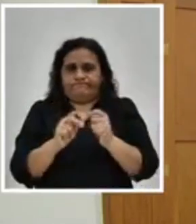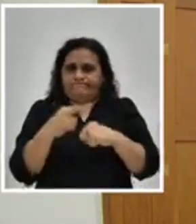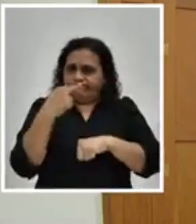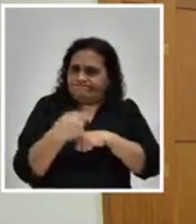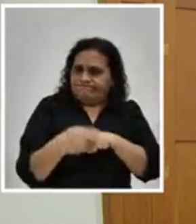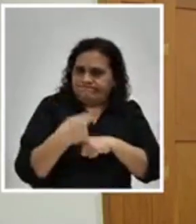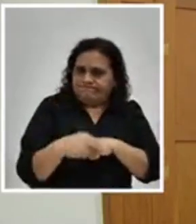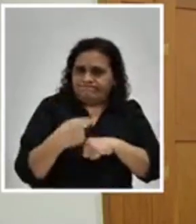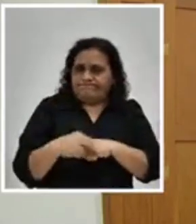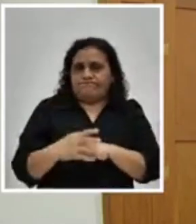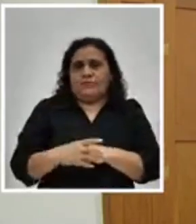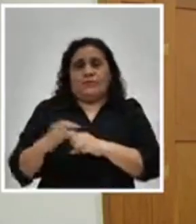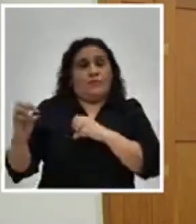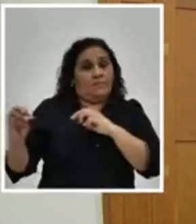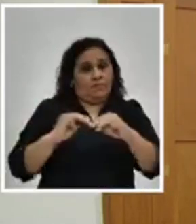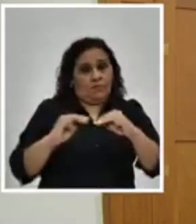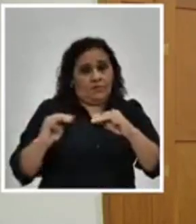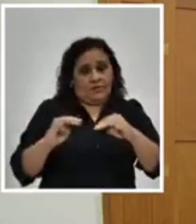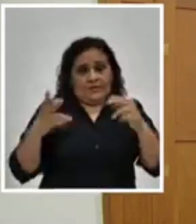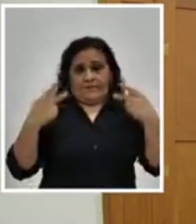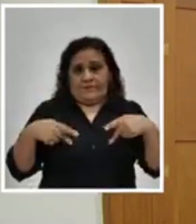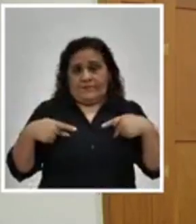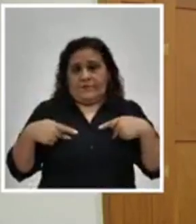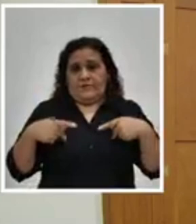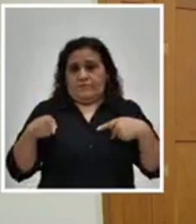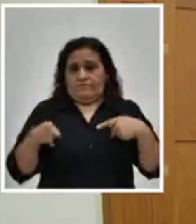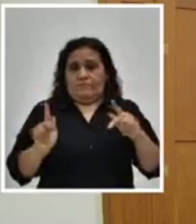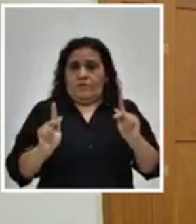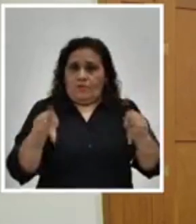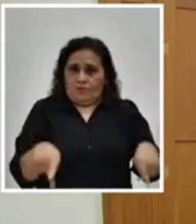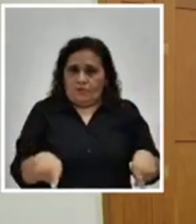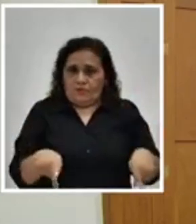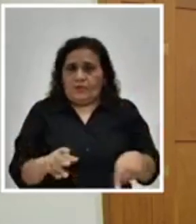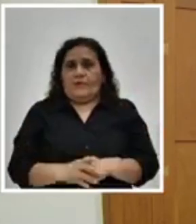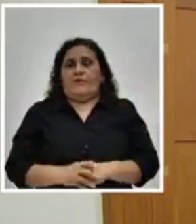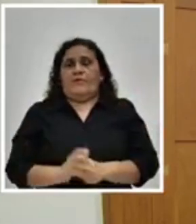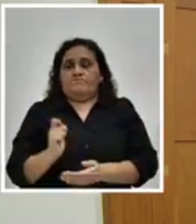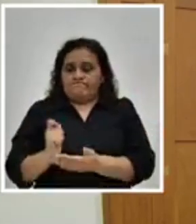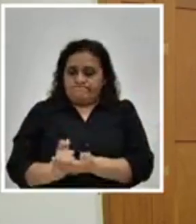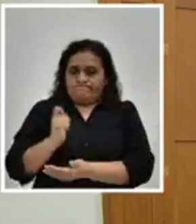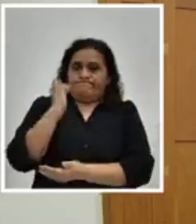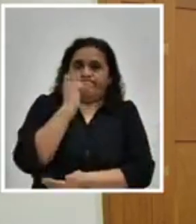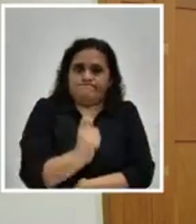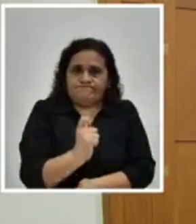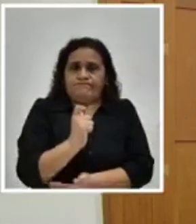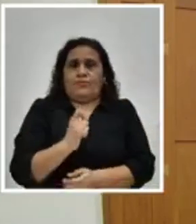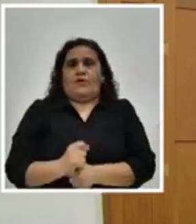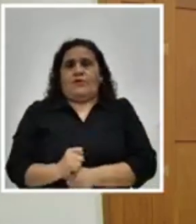que afectan la movilidad de los habitantes del municipio, se invirtieron